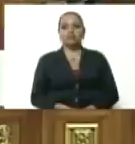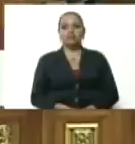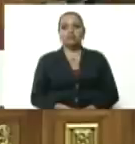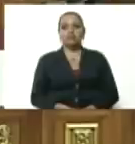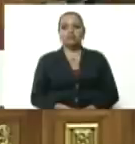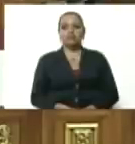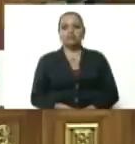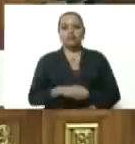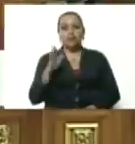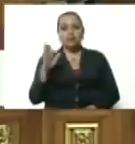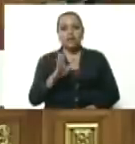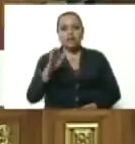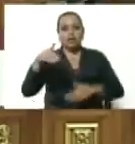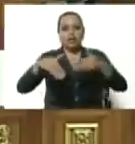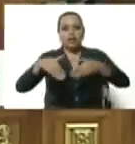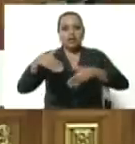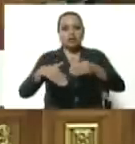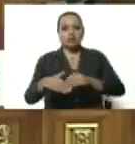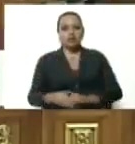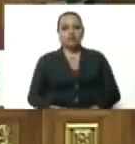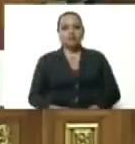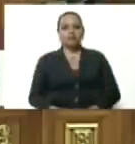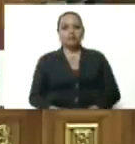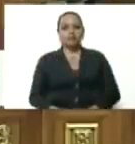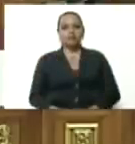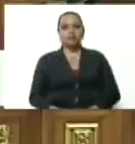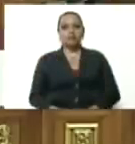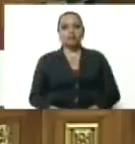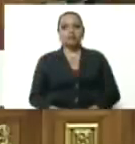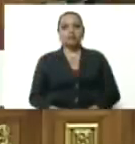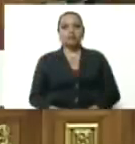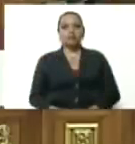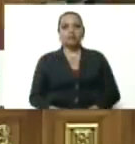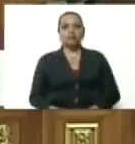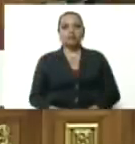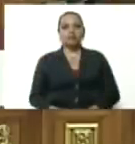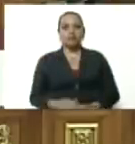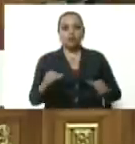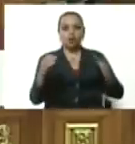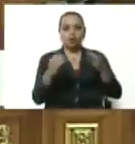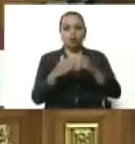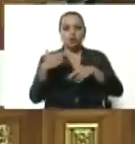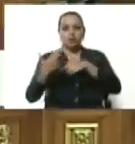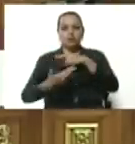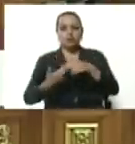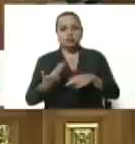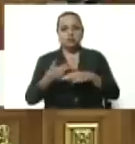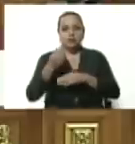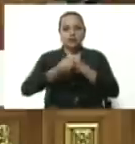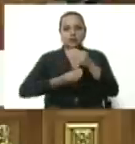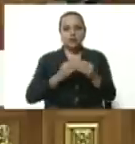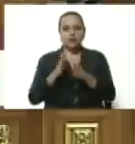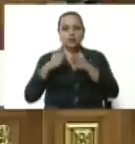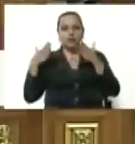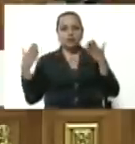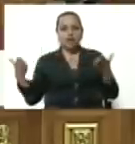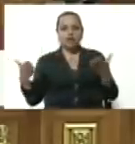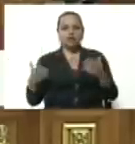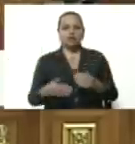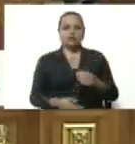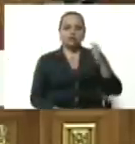Vienen elecciones. Prepárense. Las fuerzas revolucionarias, hagamos un gran